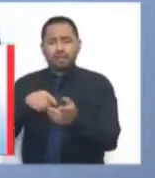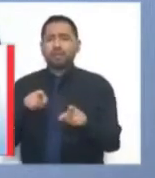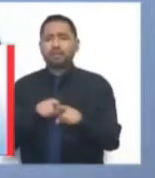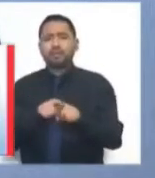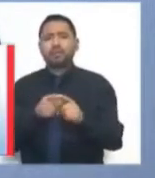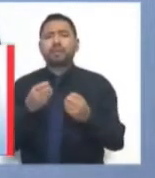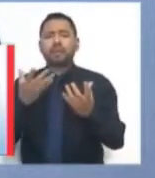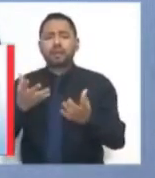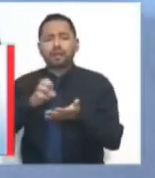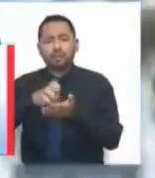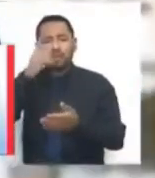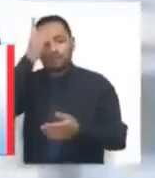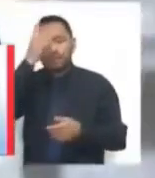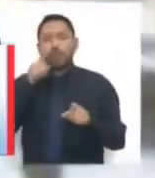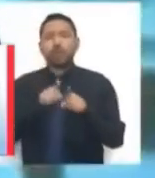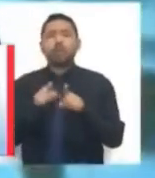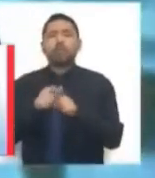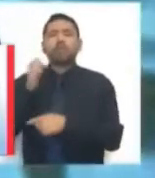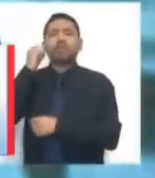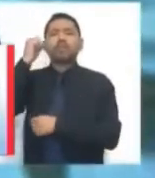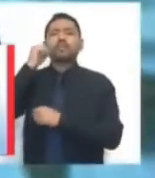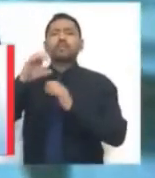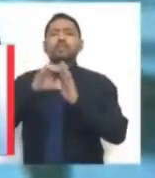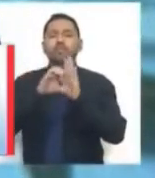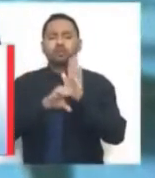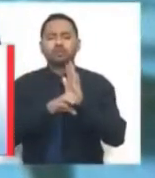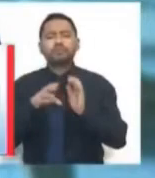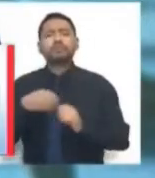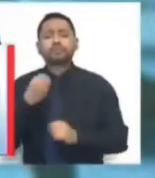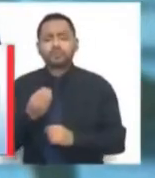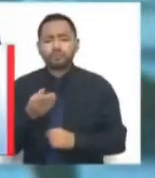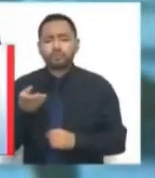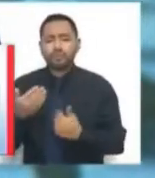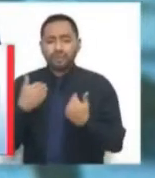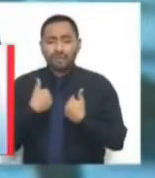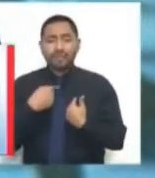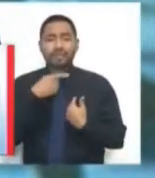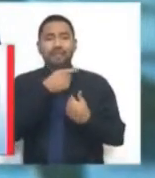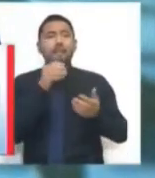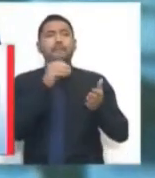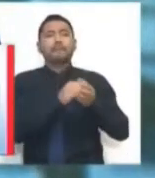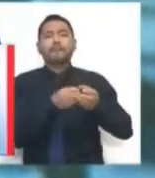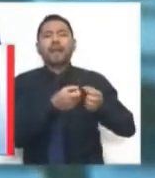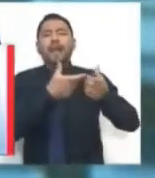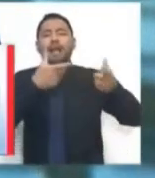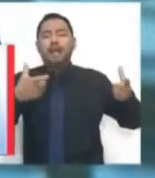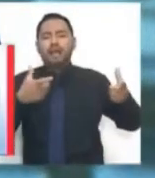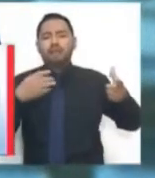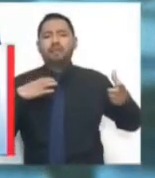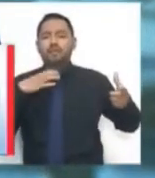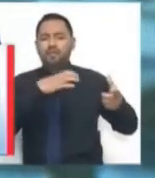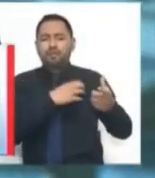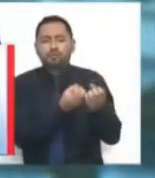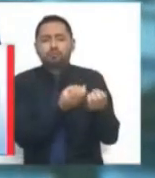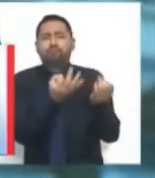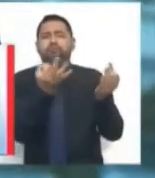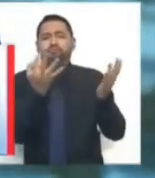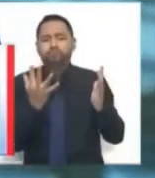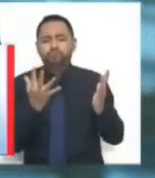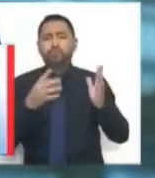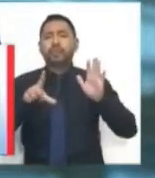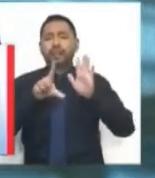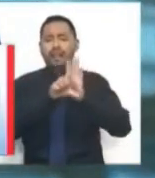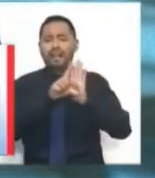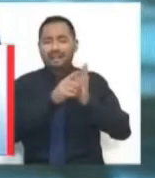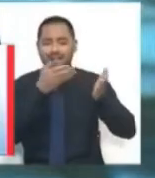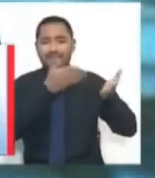se declare a la educación como derecho constitucional, porque tenía la bancada mayoritaria en el Parlamento, porque